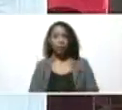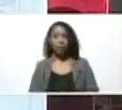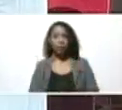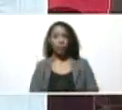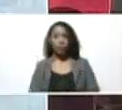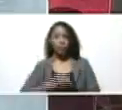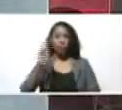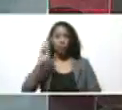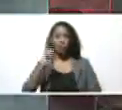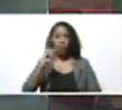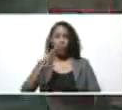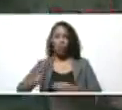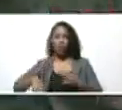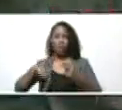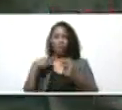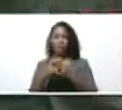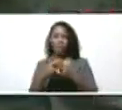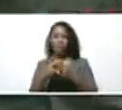Nunca más